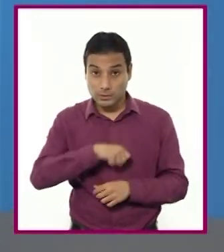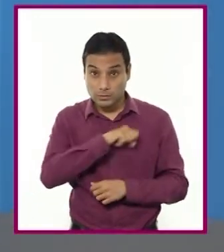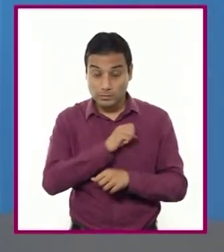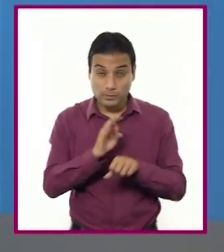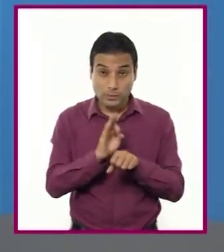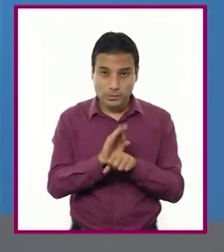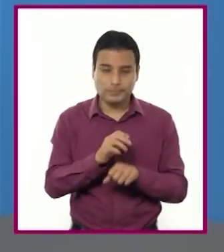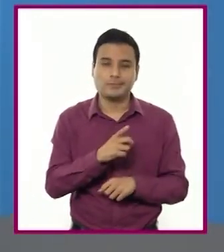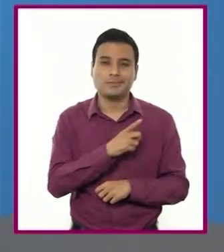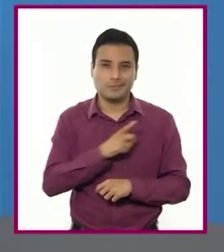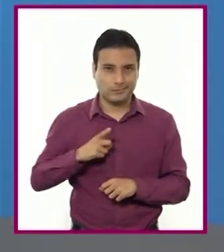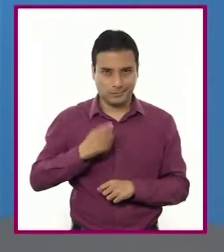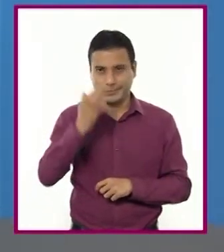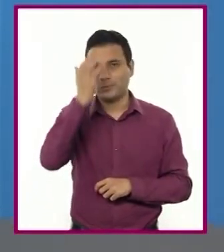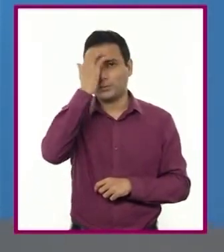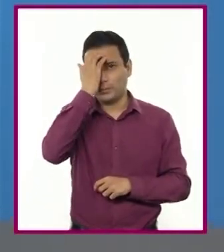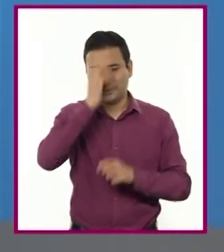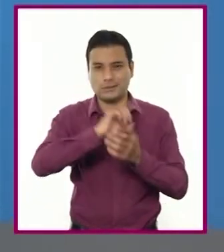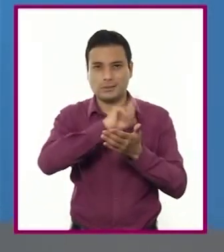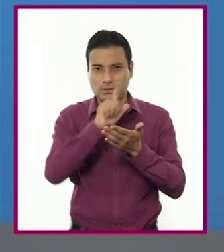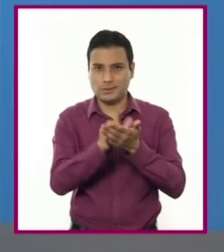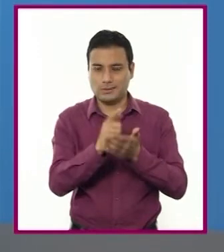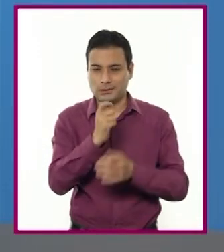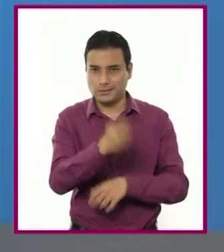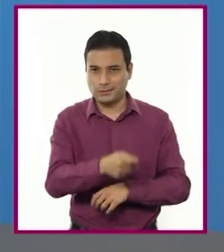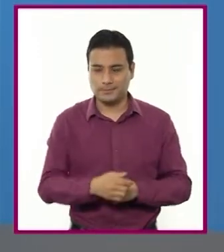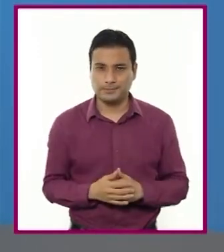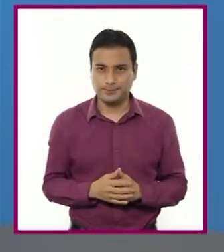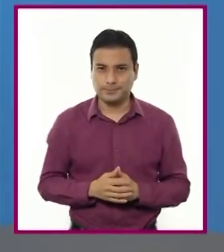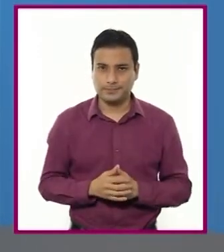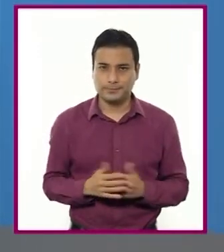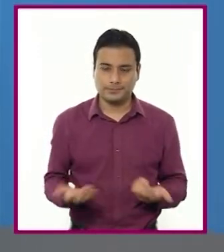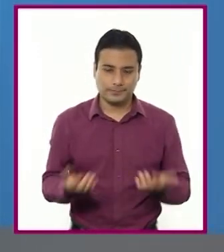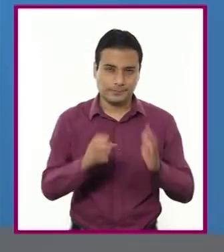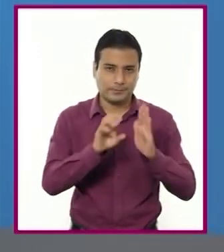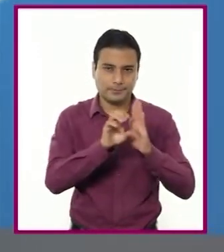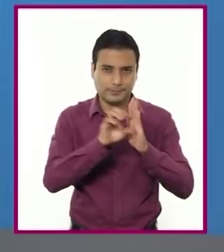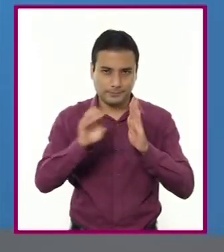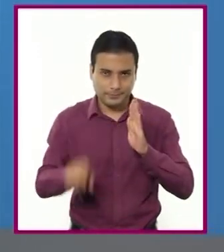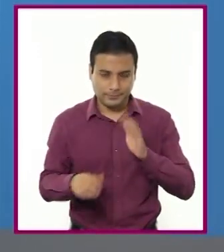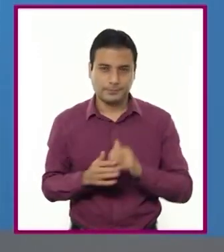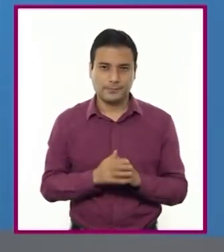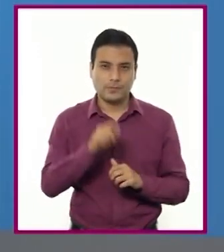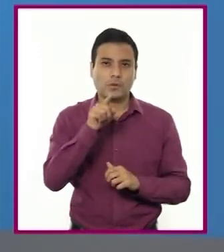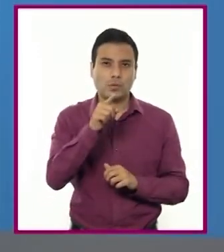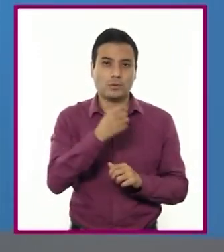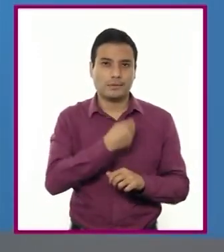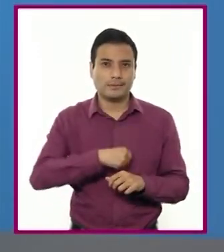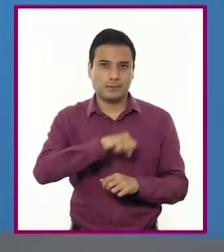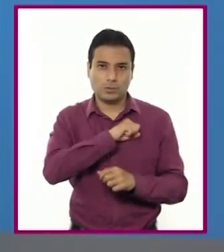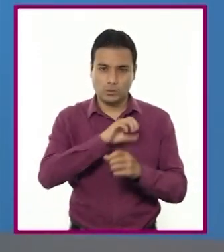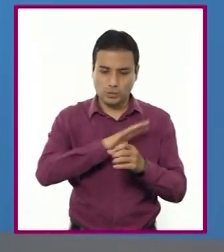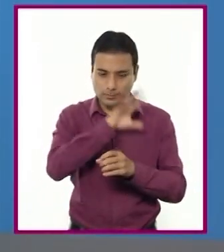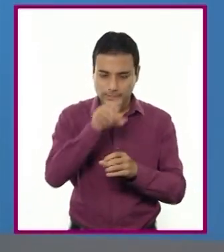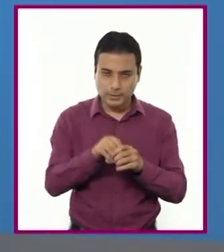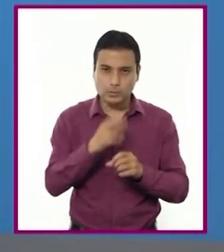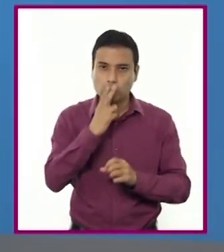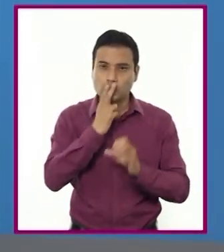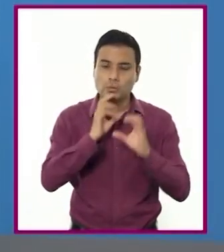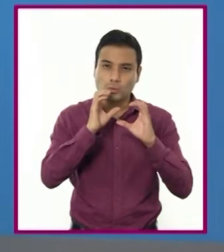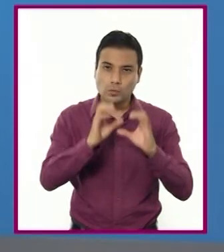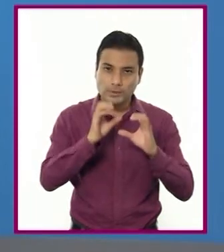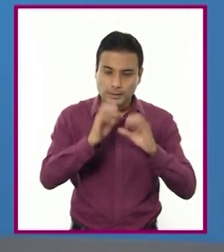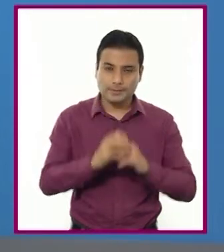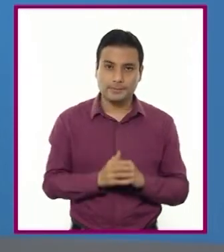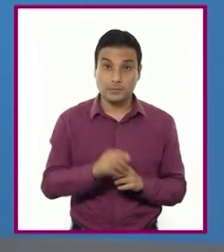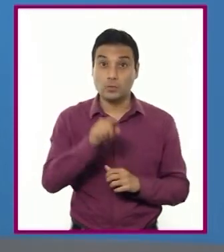importante que conozcan las leyes que son garantes de sus derechos, como en este caso el de su salud integral. Piensen que, en la